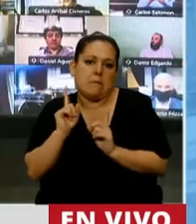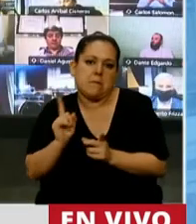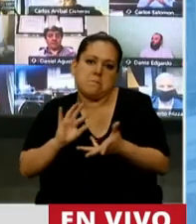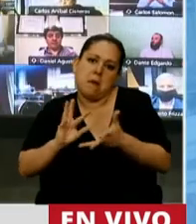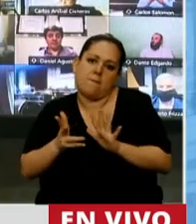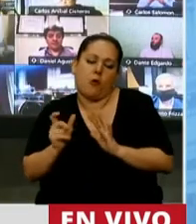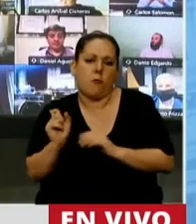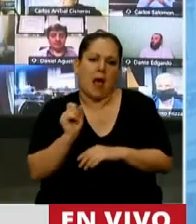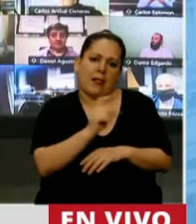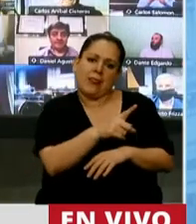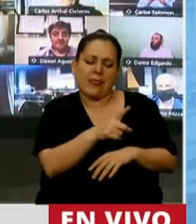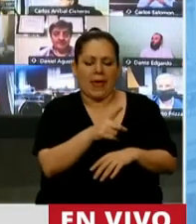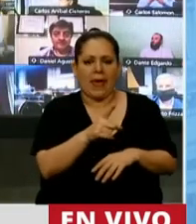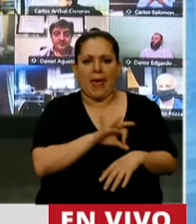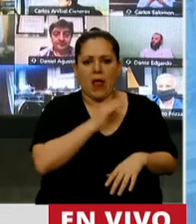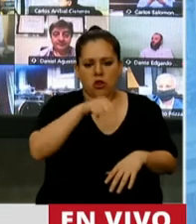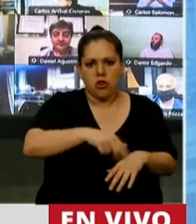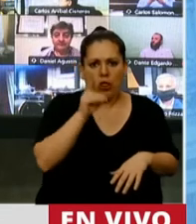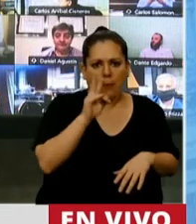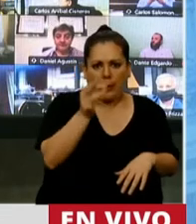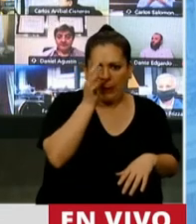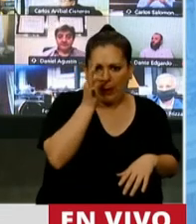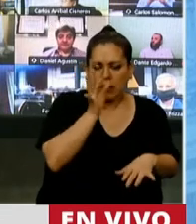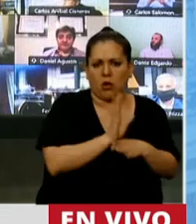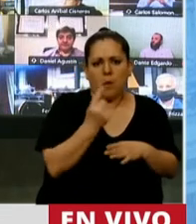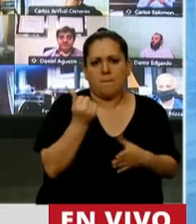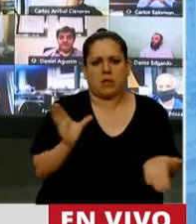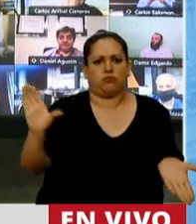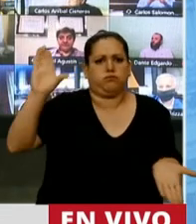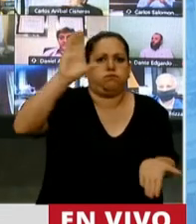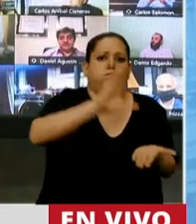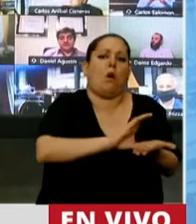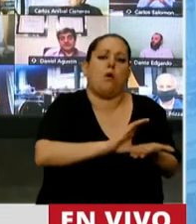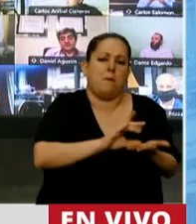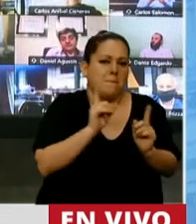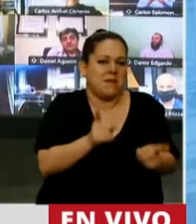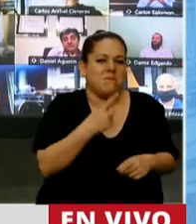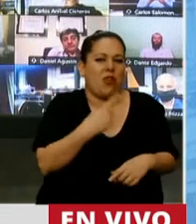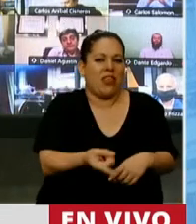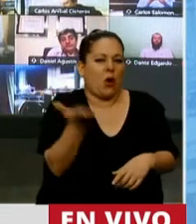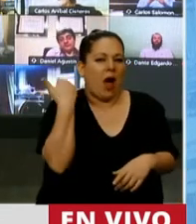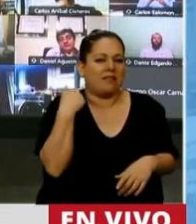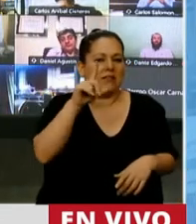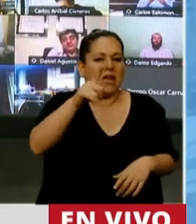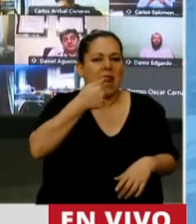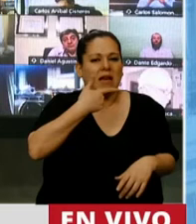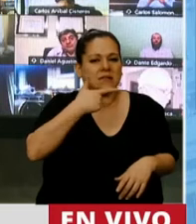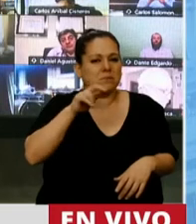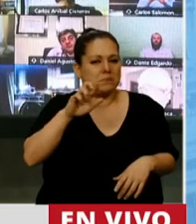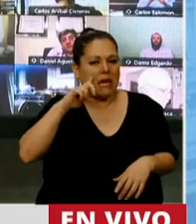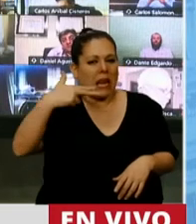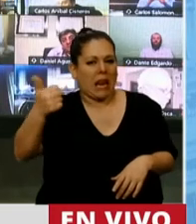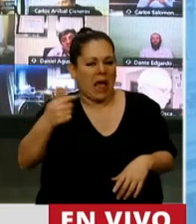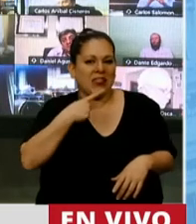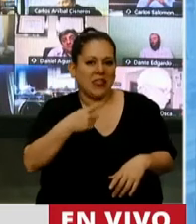poco diferente a la del 2020 con un presupuesto inmenso. Me hace acordar lo que dijo Luciano Laspina respecto al presupuesto